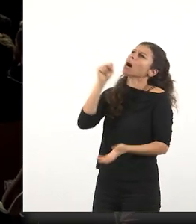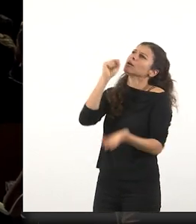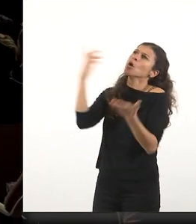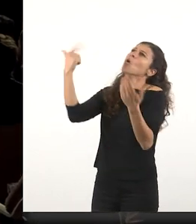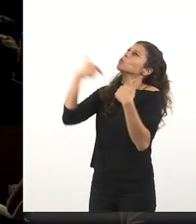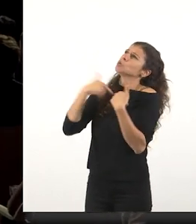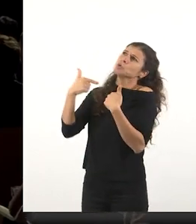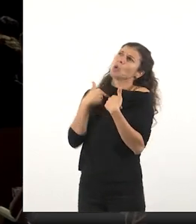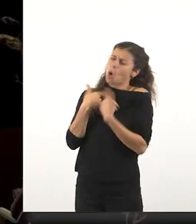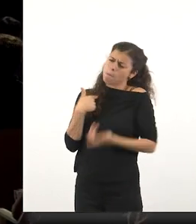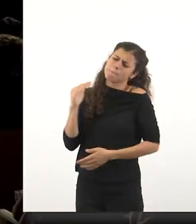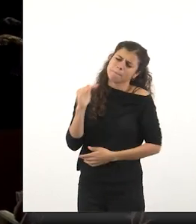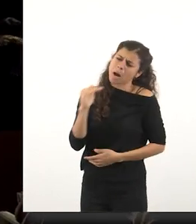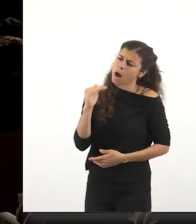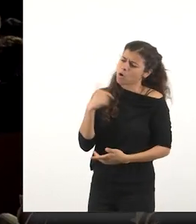los malos,